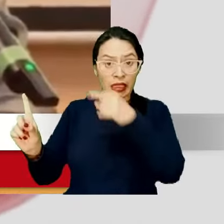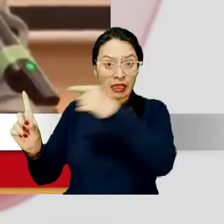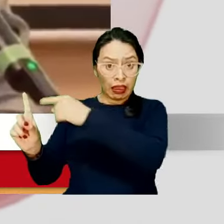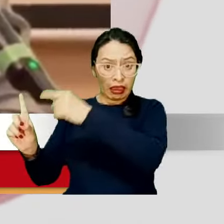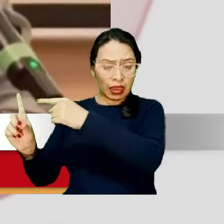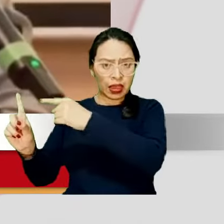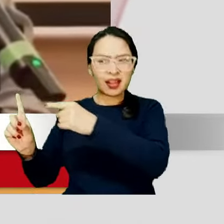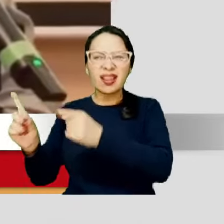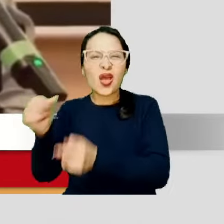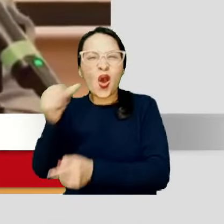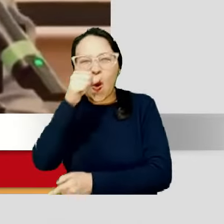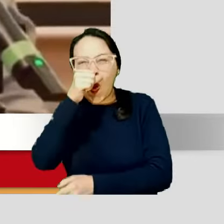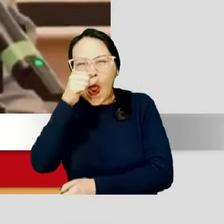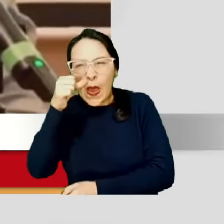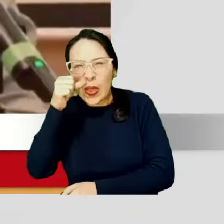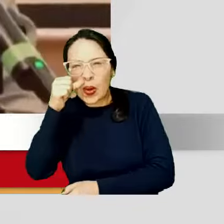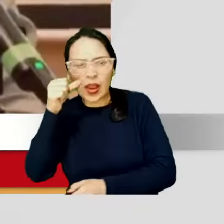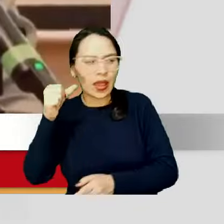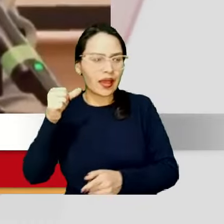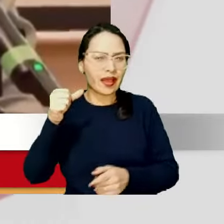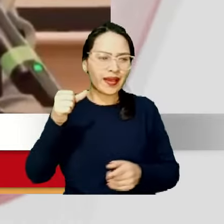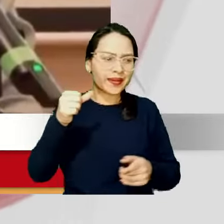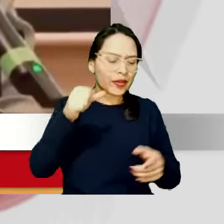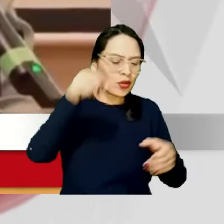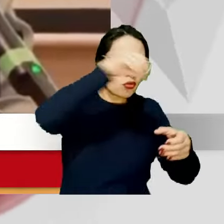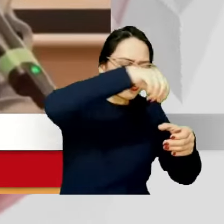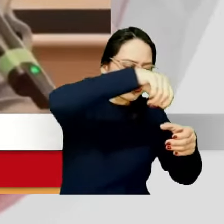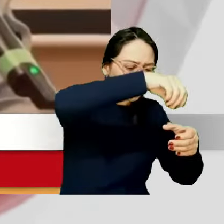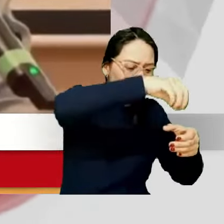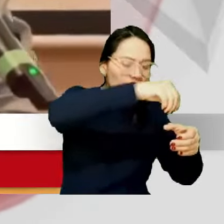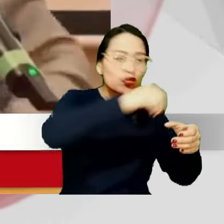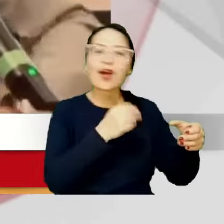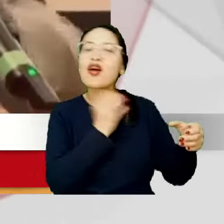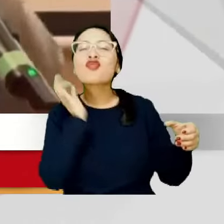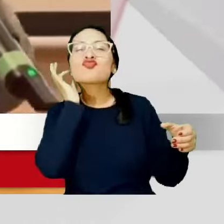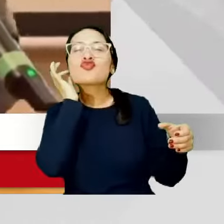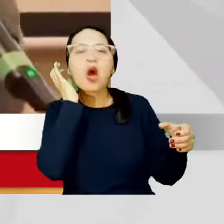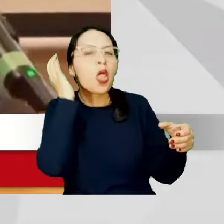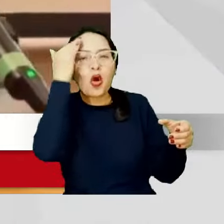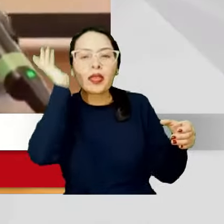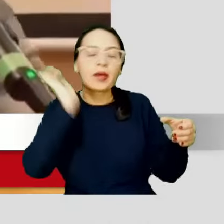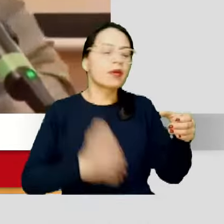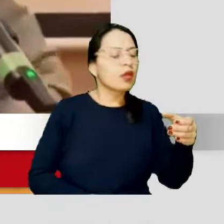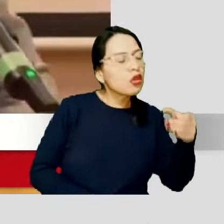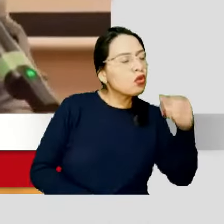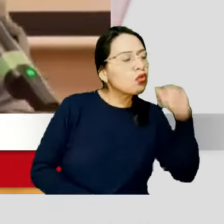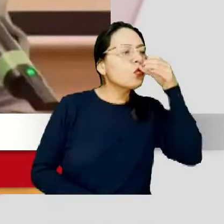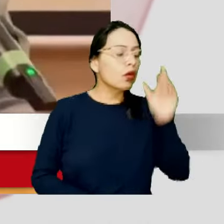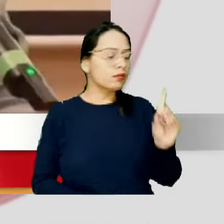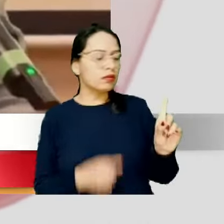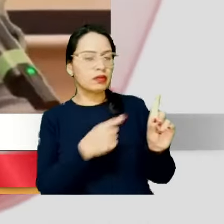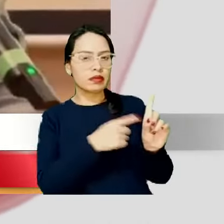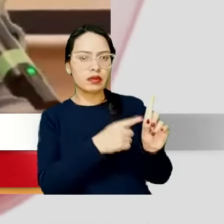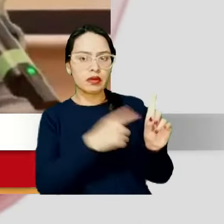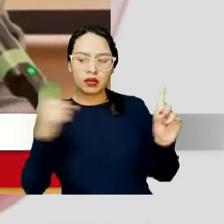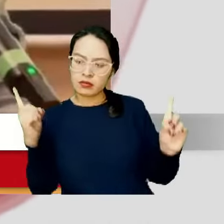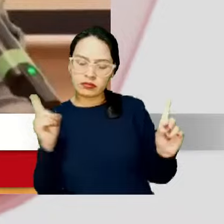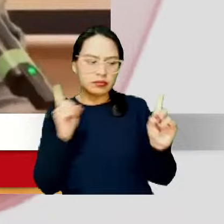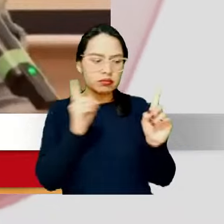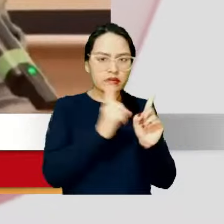nombre, ¿no? Dice que es escopolamina. ¿Ok? Hasta el día que estamos aquí conociéndonos ustedes y yo, no existe